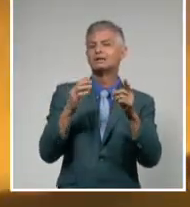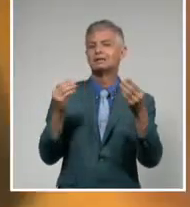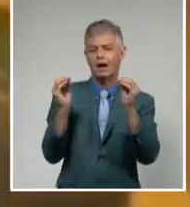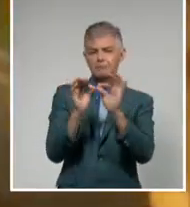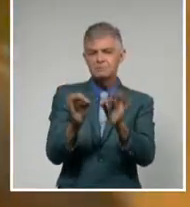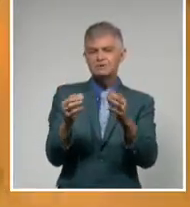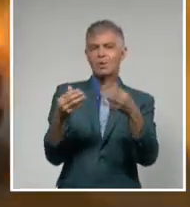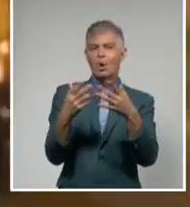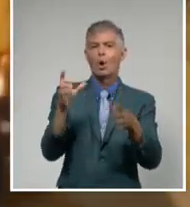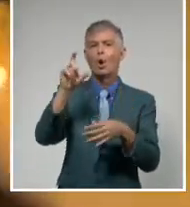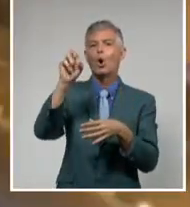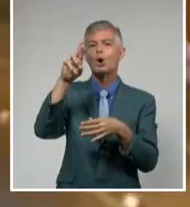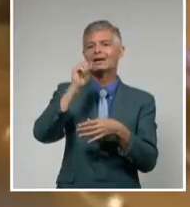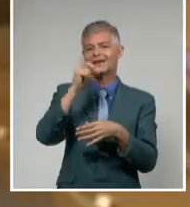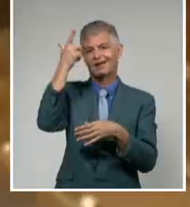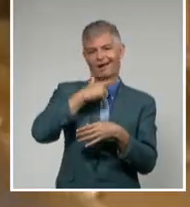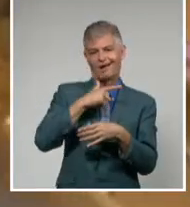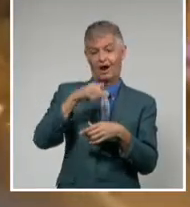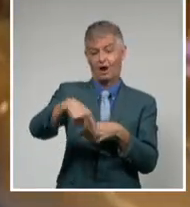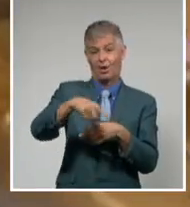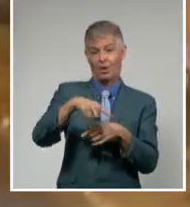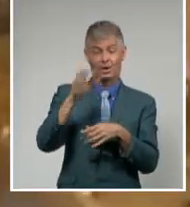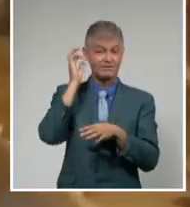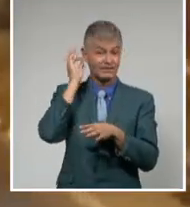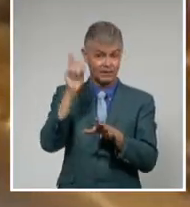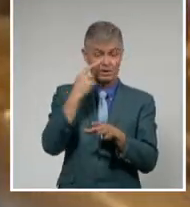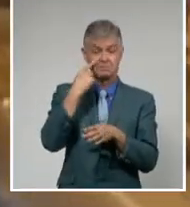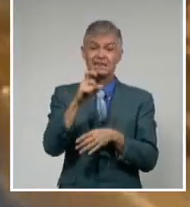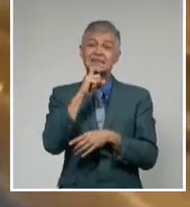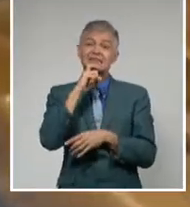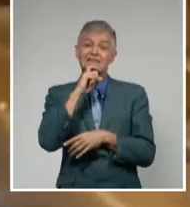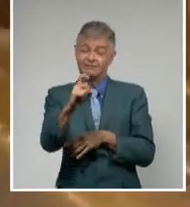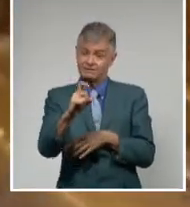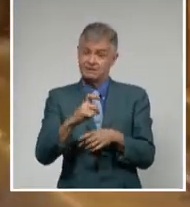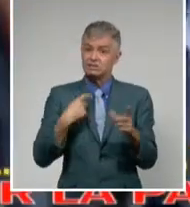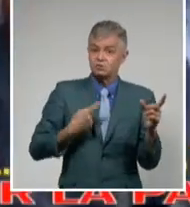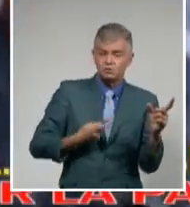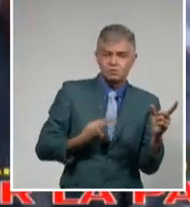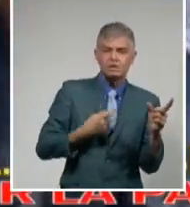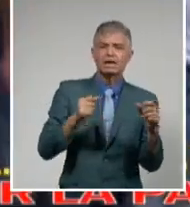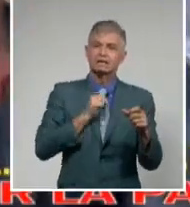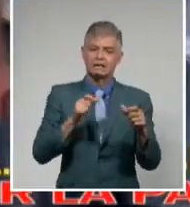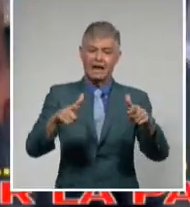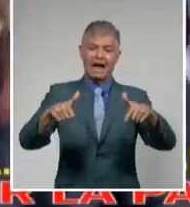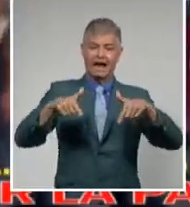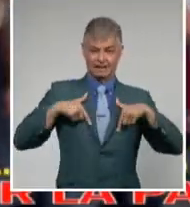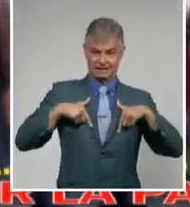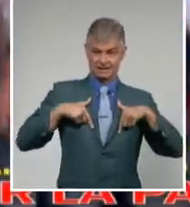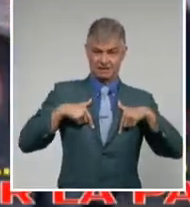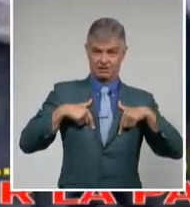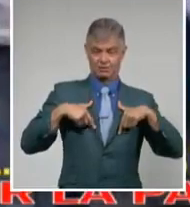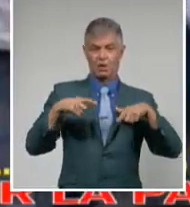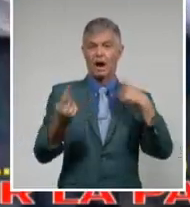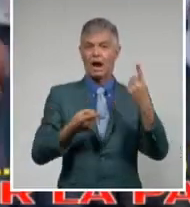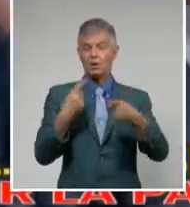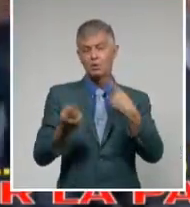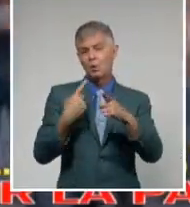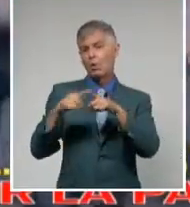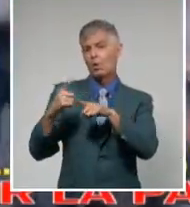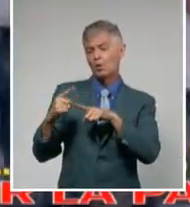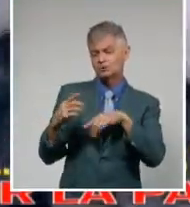7 de febrero, luego de una difícil carrera por convertirse en candidato, llena de obstáculos que sembraron en su contra los poderes